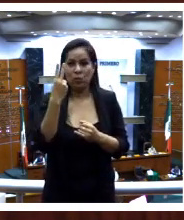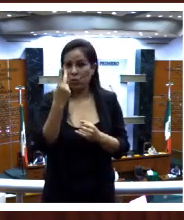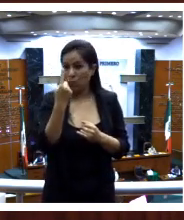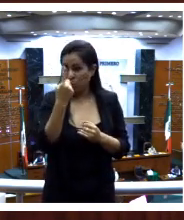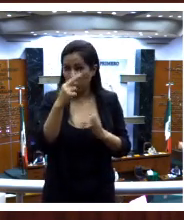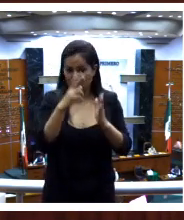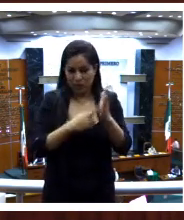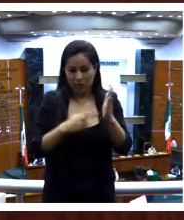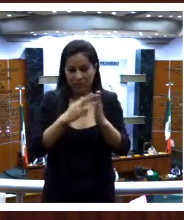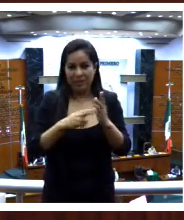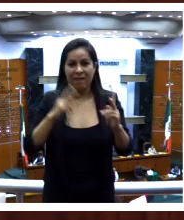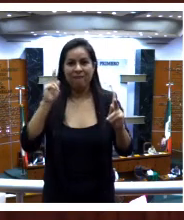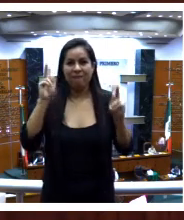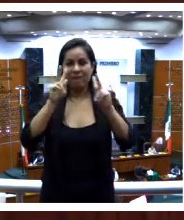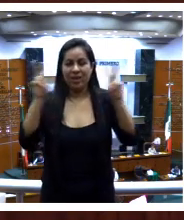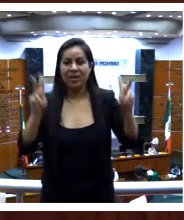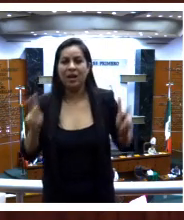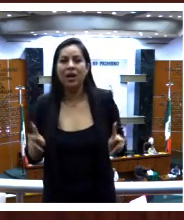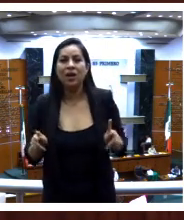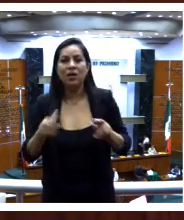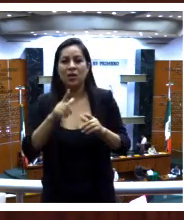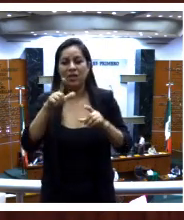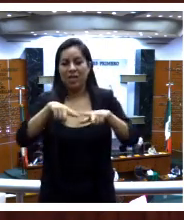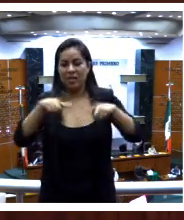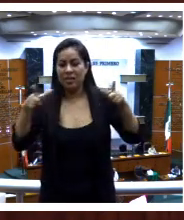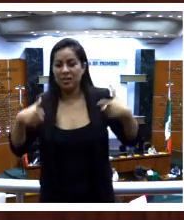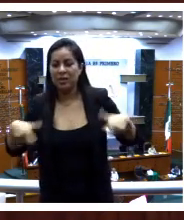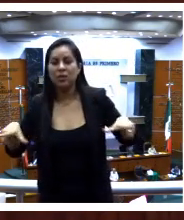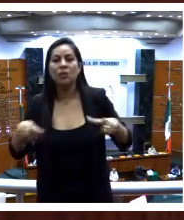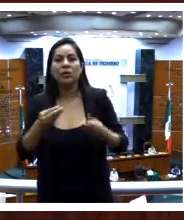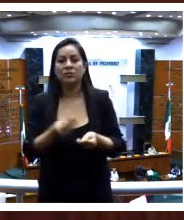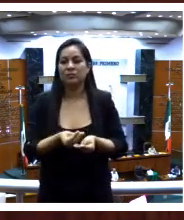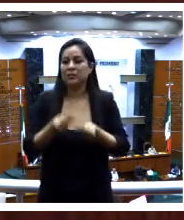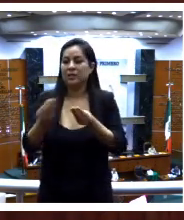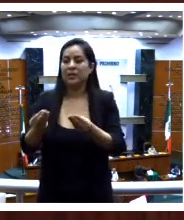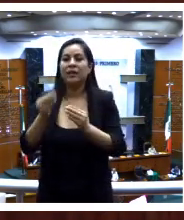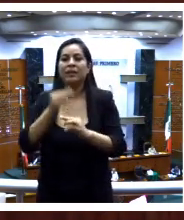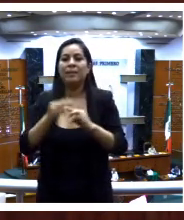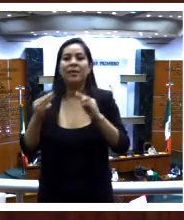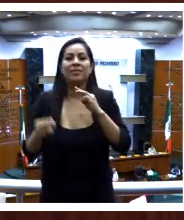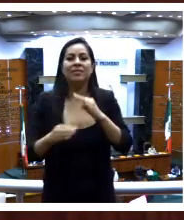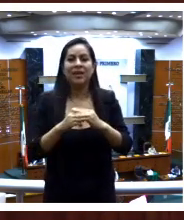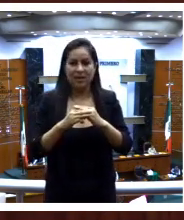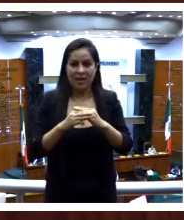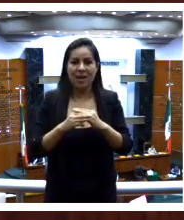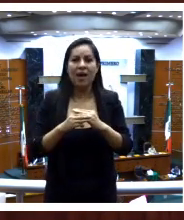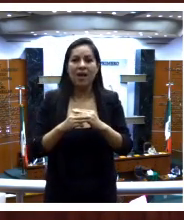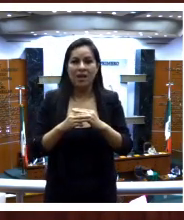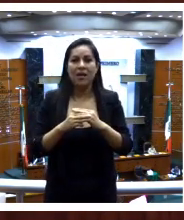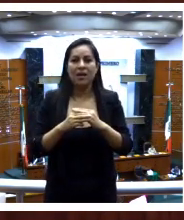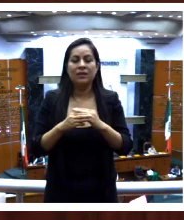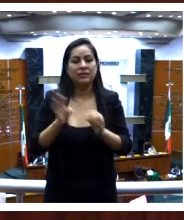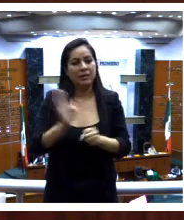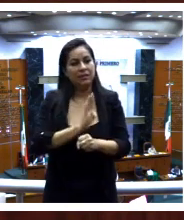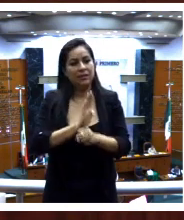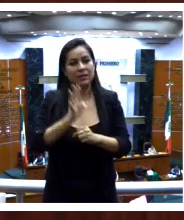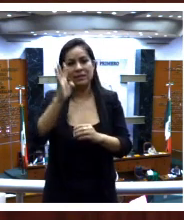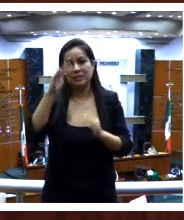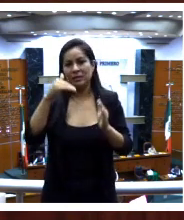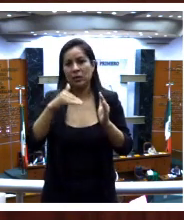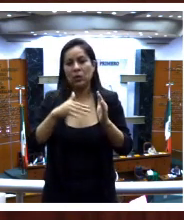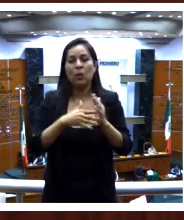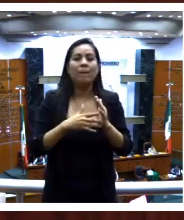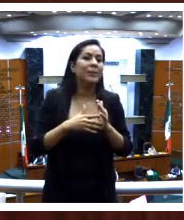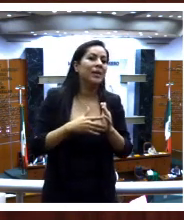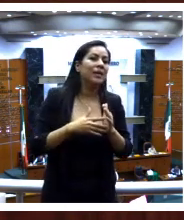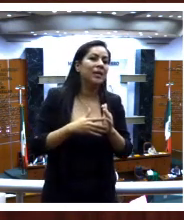verano, 7 actividades de desarrollo lingüístico y distribución de material didáctico. Se beneficiaron a más de 5,000 estudiantes de